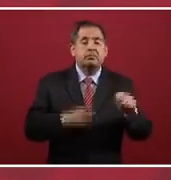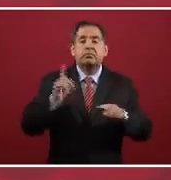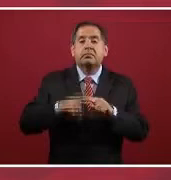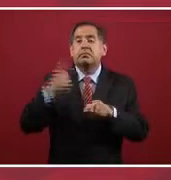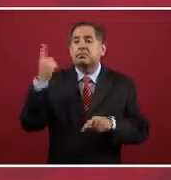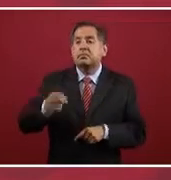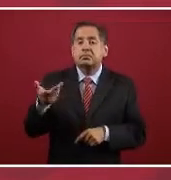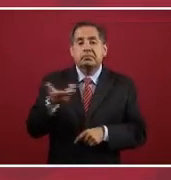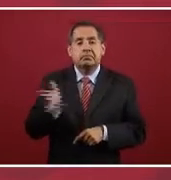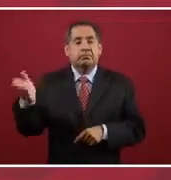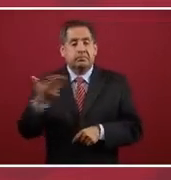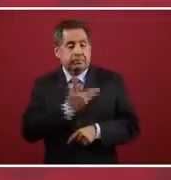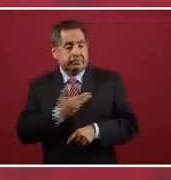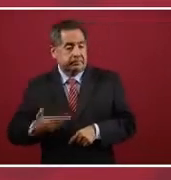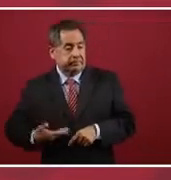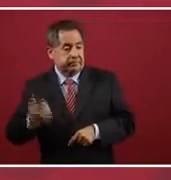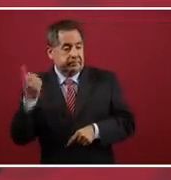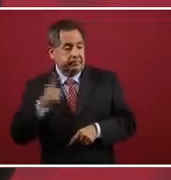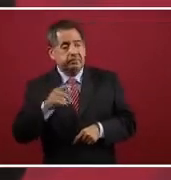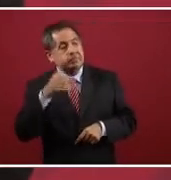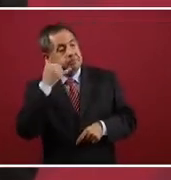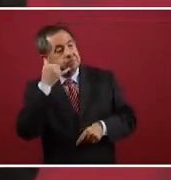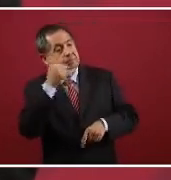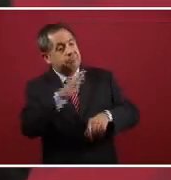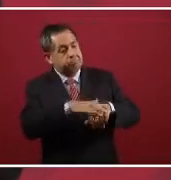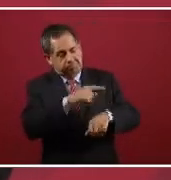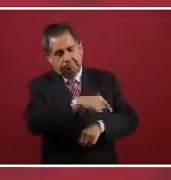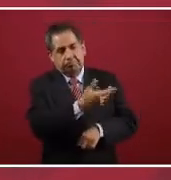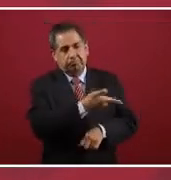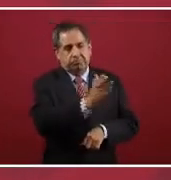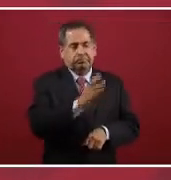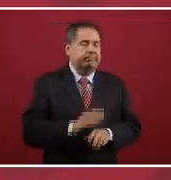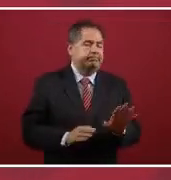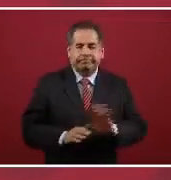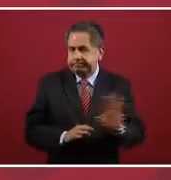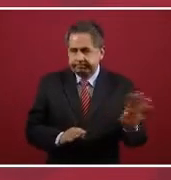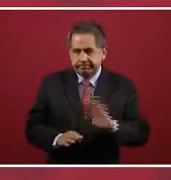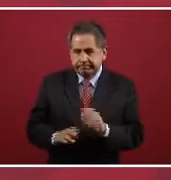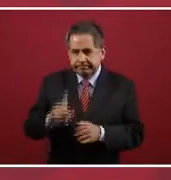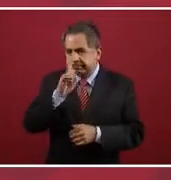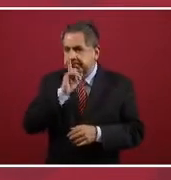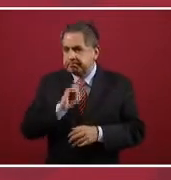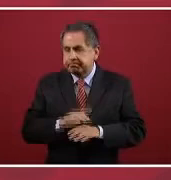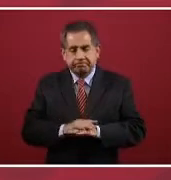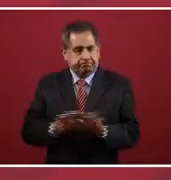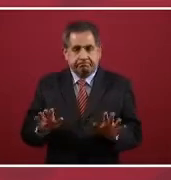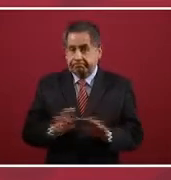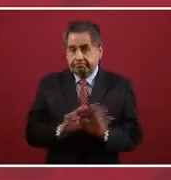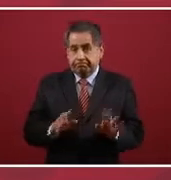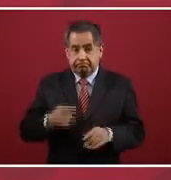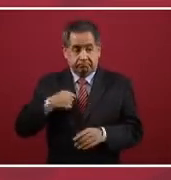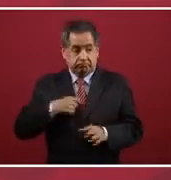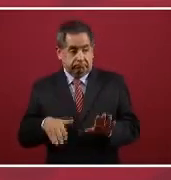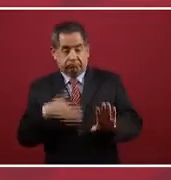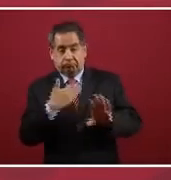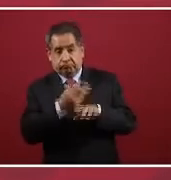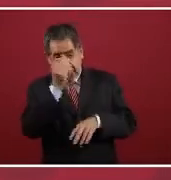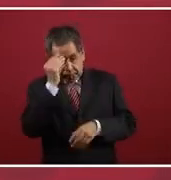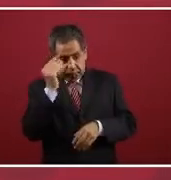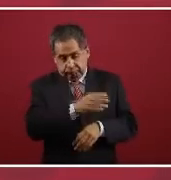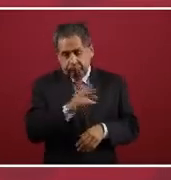nosotros lo pedimos. Eso es mentira, es una